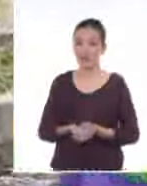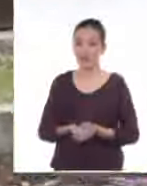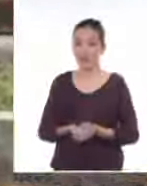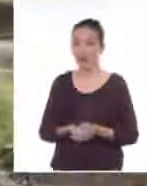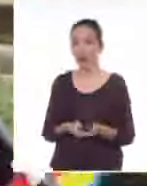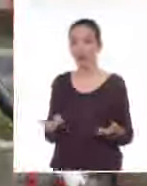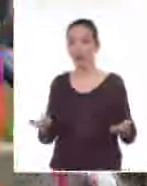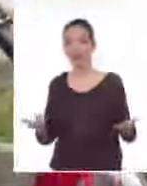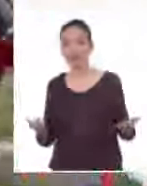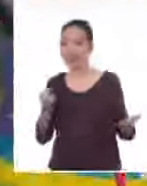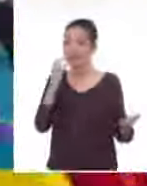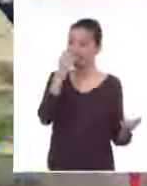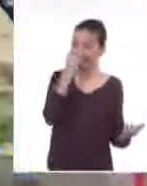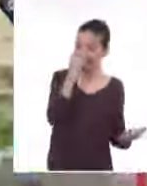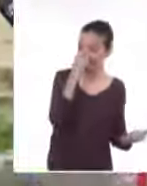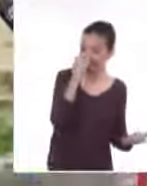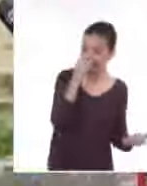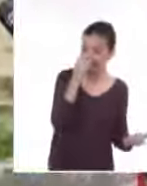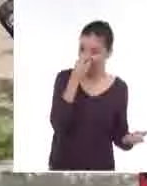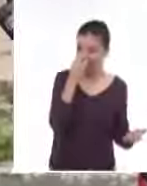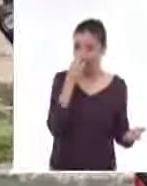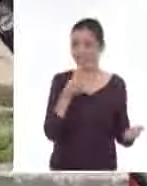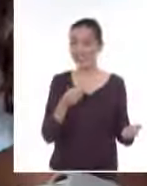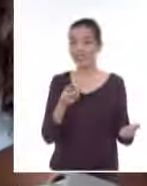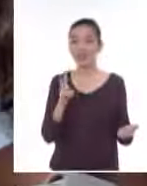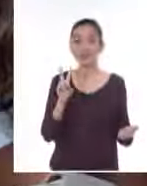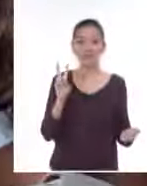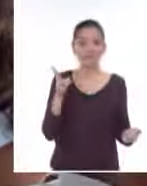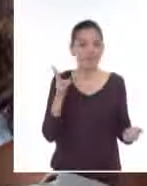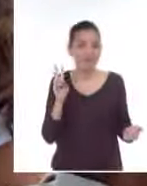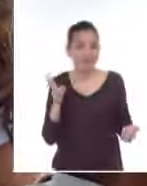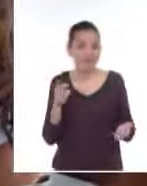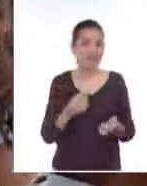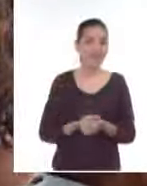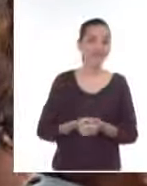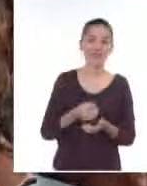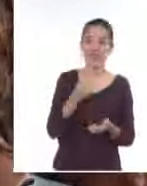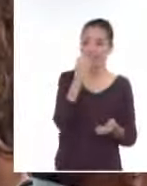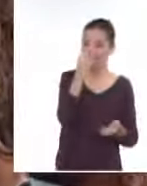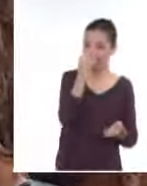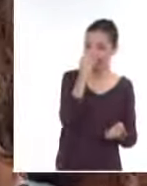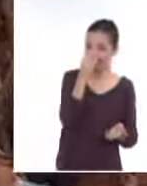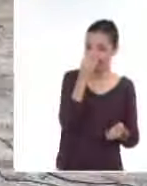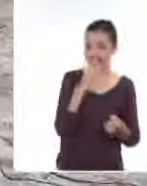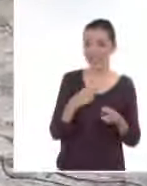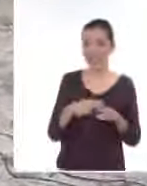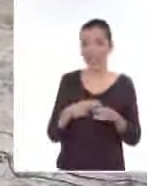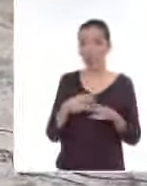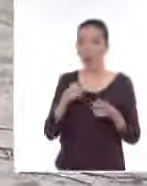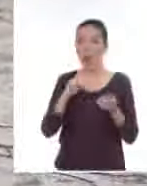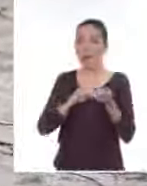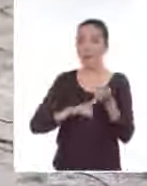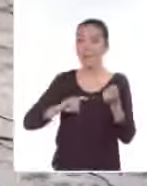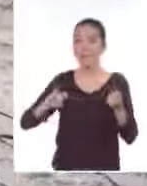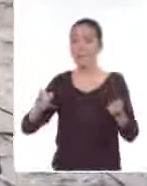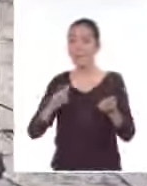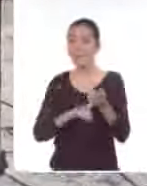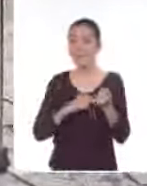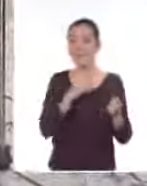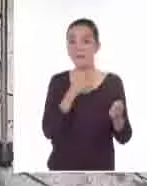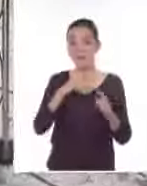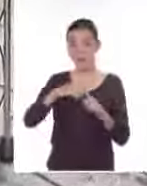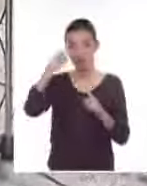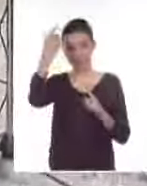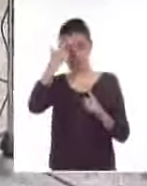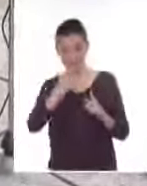la payasita Violeta, y de Ana Betancourt, la payasita Pipeta, quienes son fundadoras de este megaevento comunitario